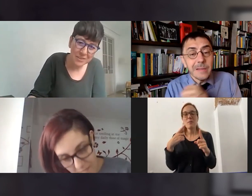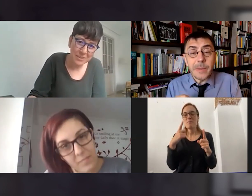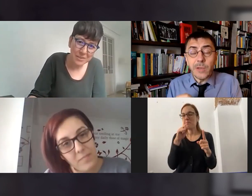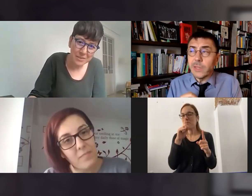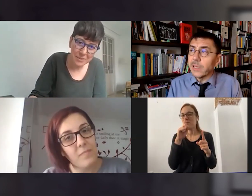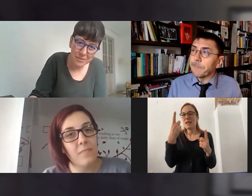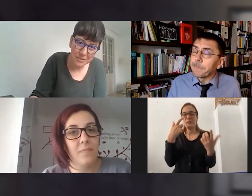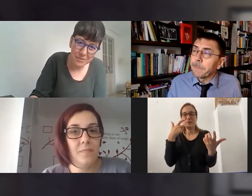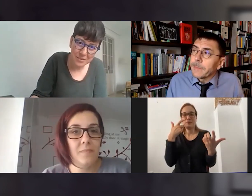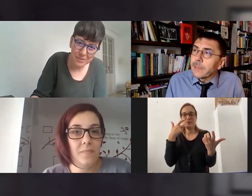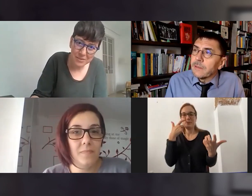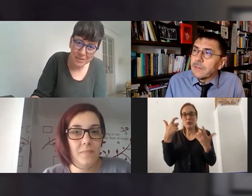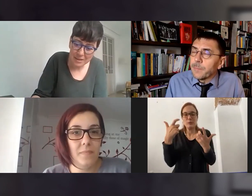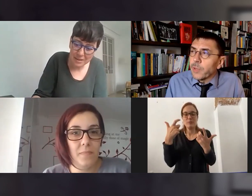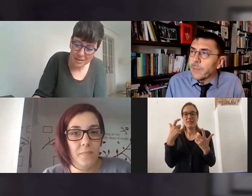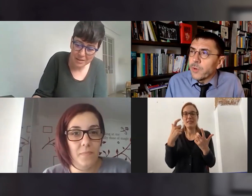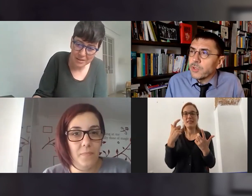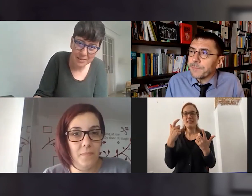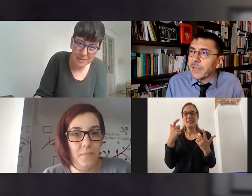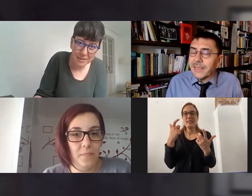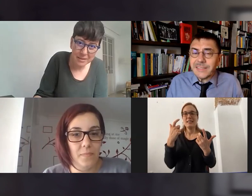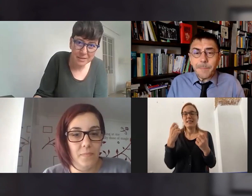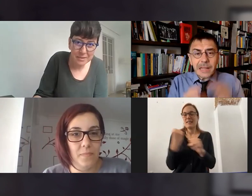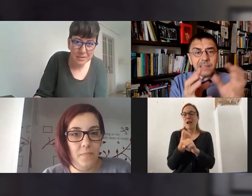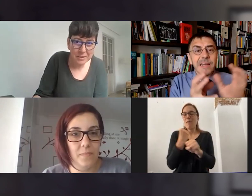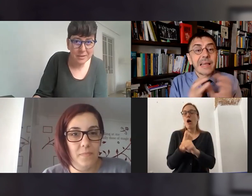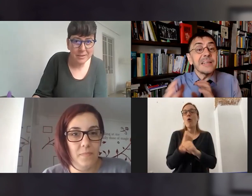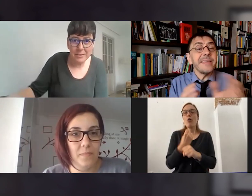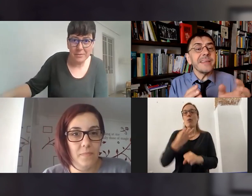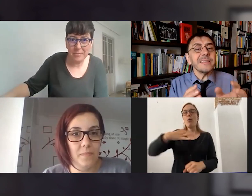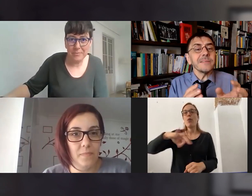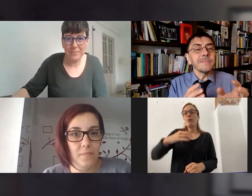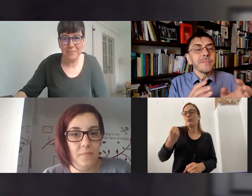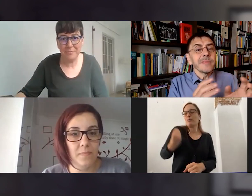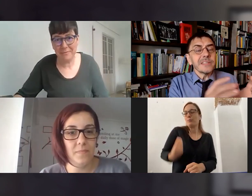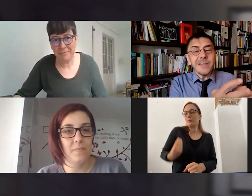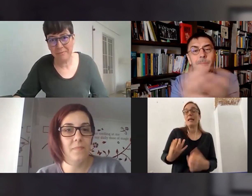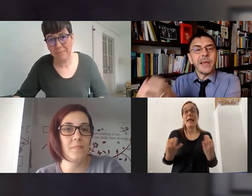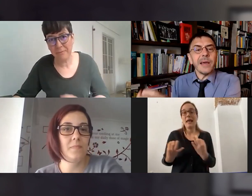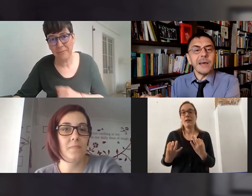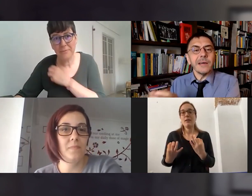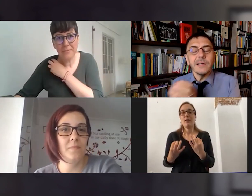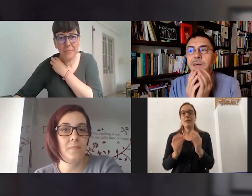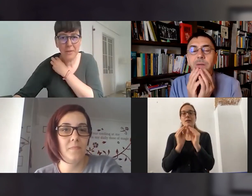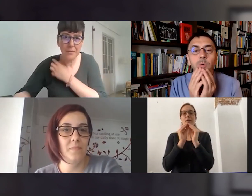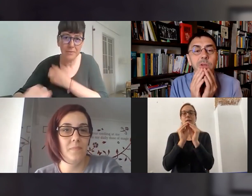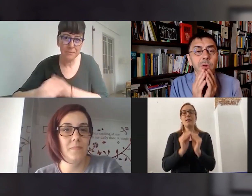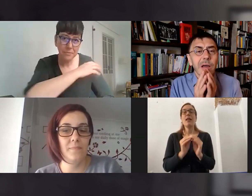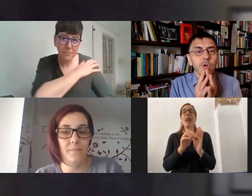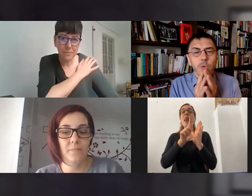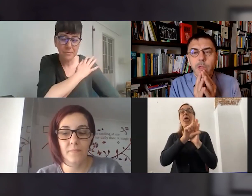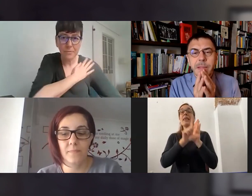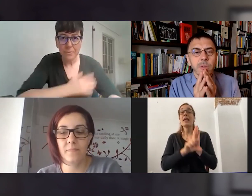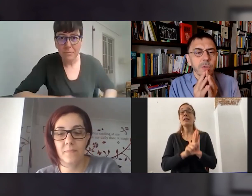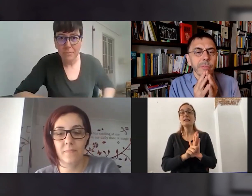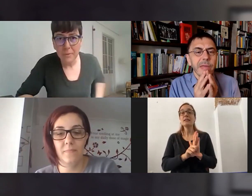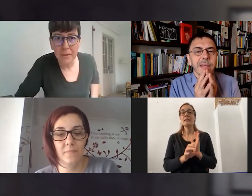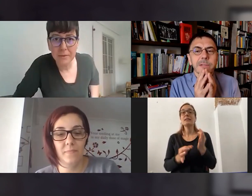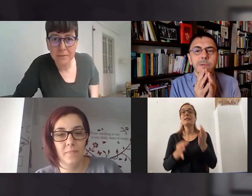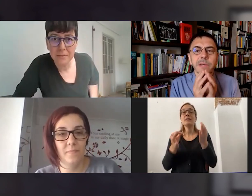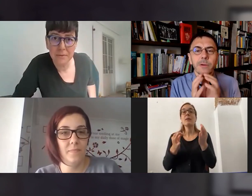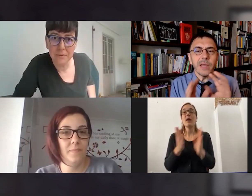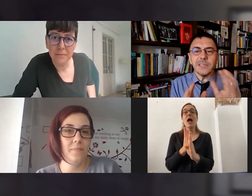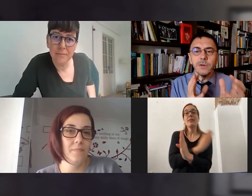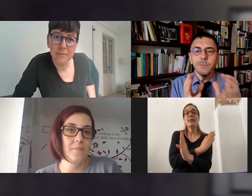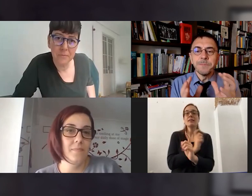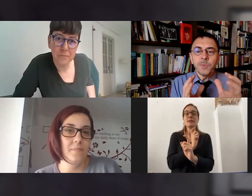el desempeño de Podemos, y es que para hacer las leyes siempre ha recurrido a los movimientos sociales,